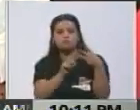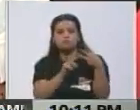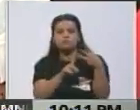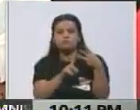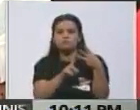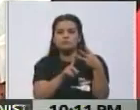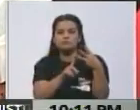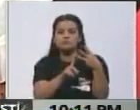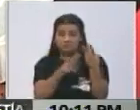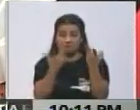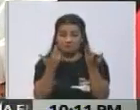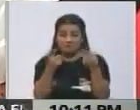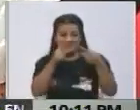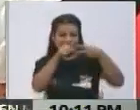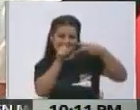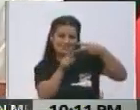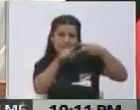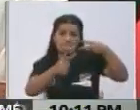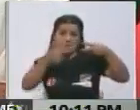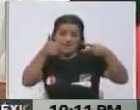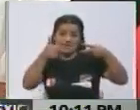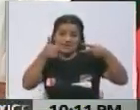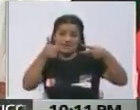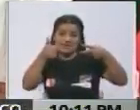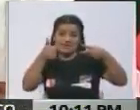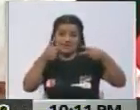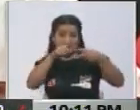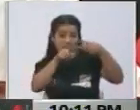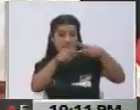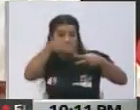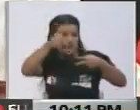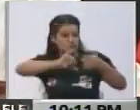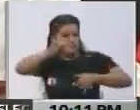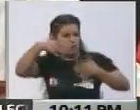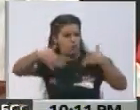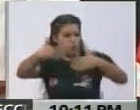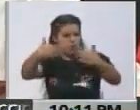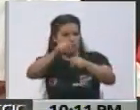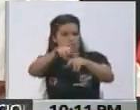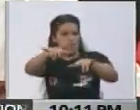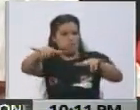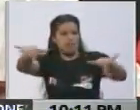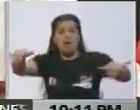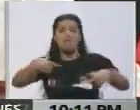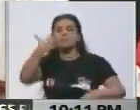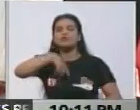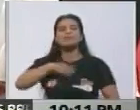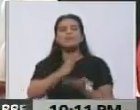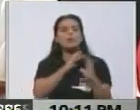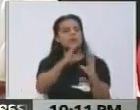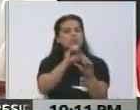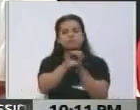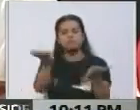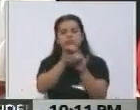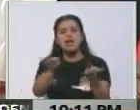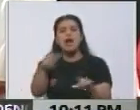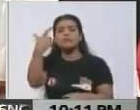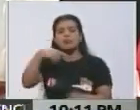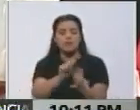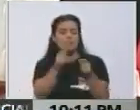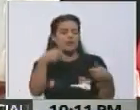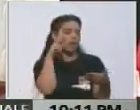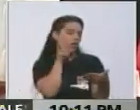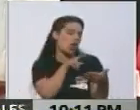como las redes que están ahorita, mira, Freddy, en pleno desarrollo. La gente se comunica por esa vía. La gente ya no lee periódico, por